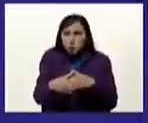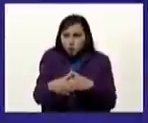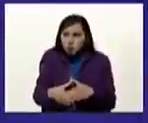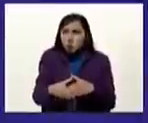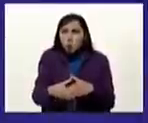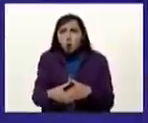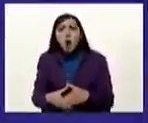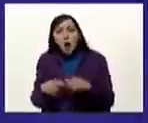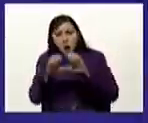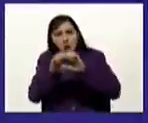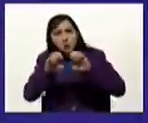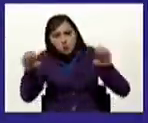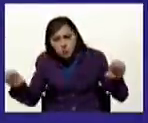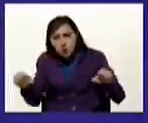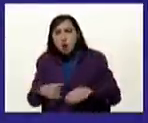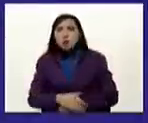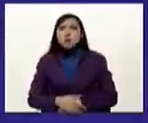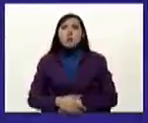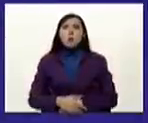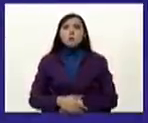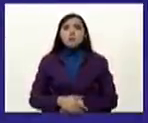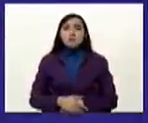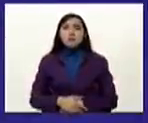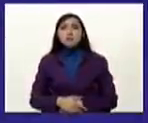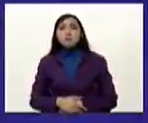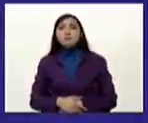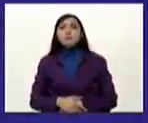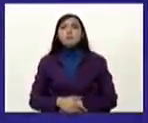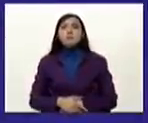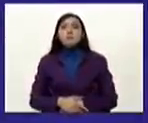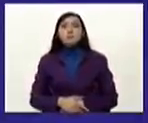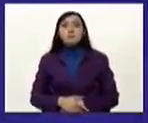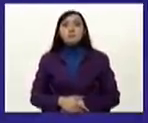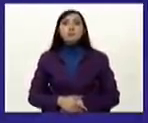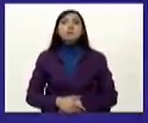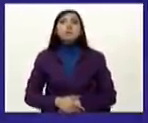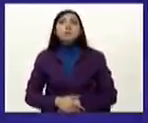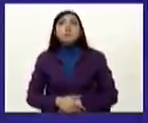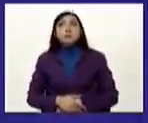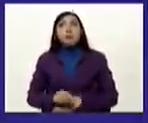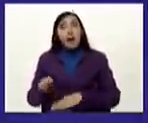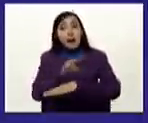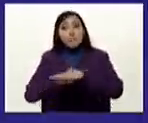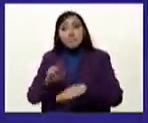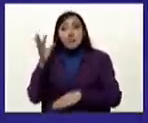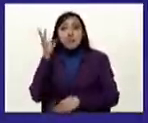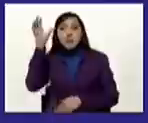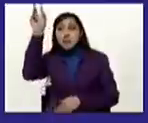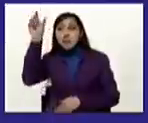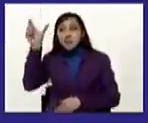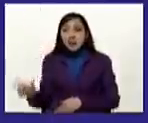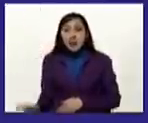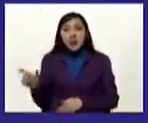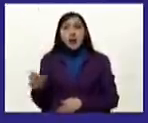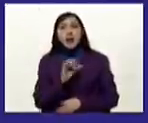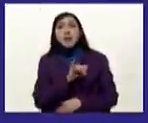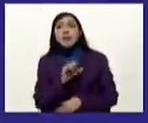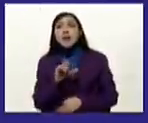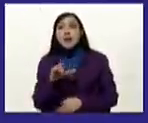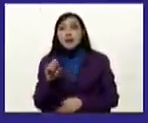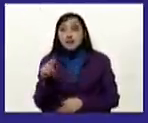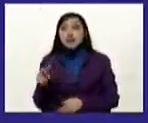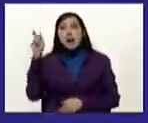equipo educativo dirigido por la Yelitza la Avanzadora,